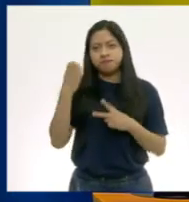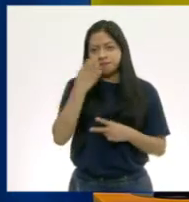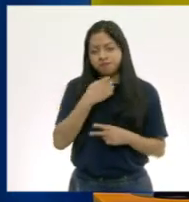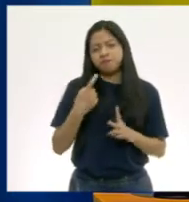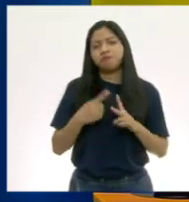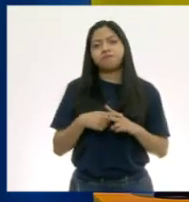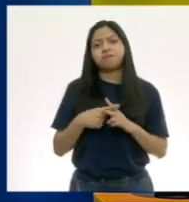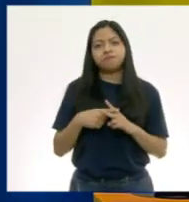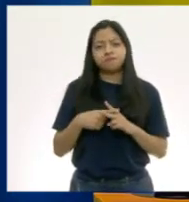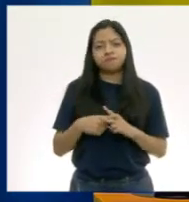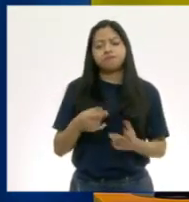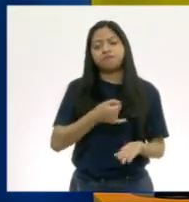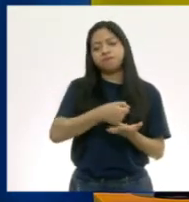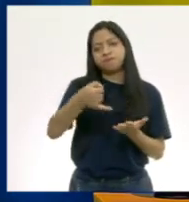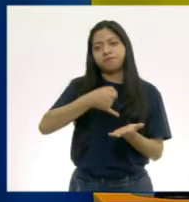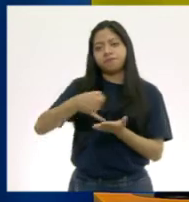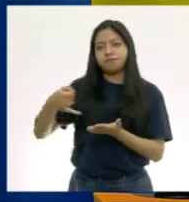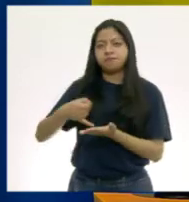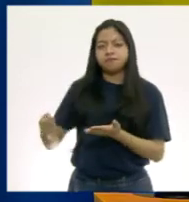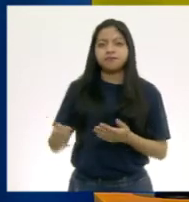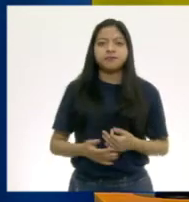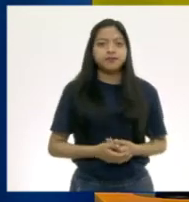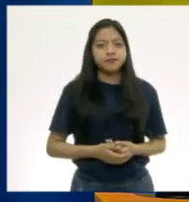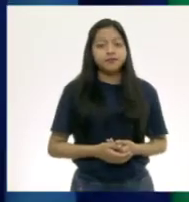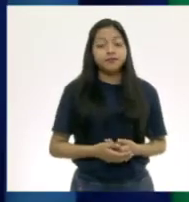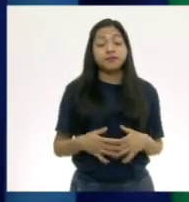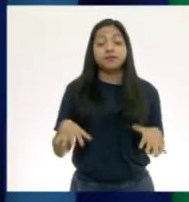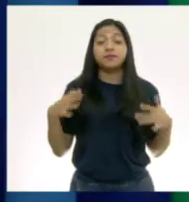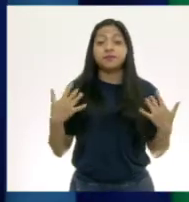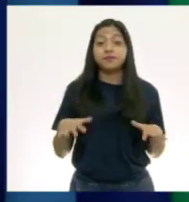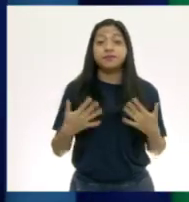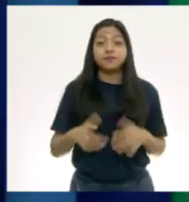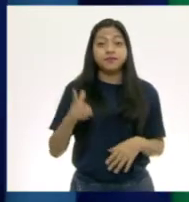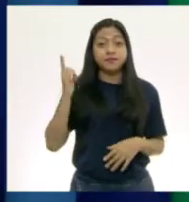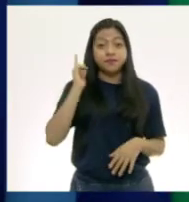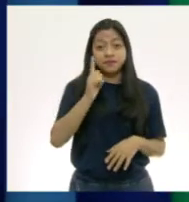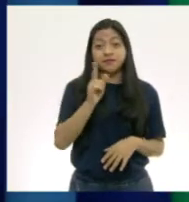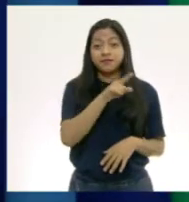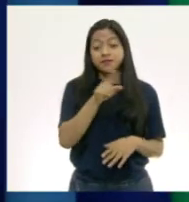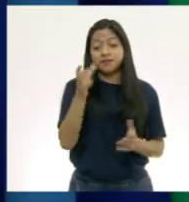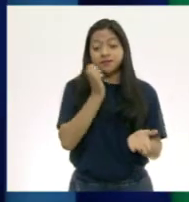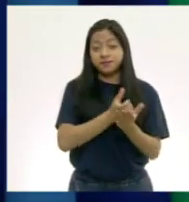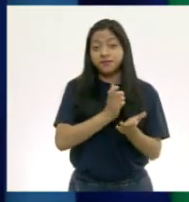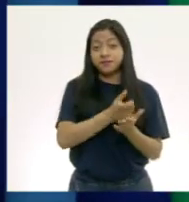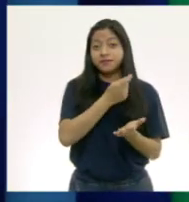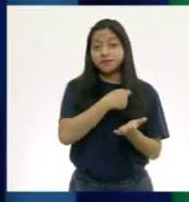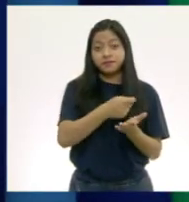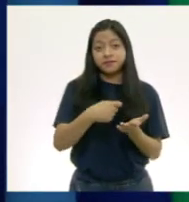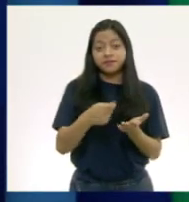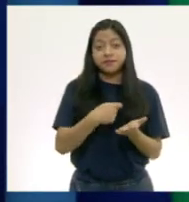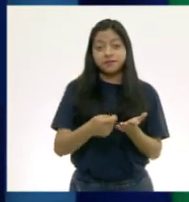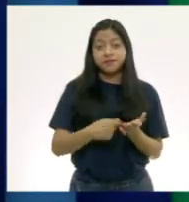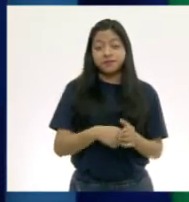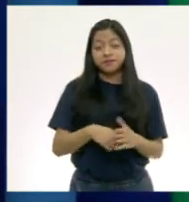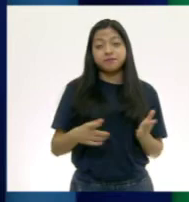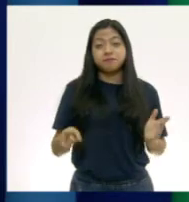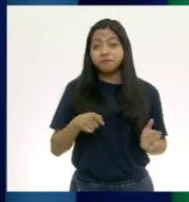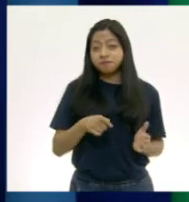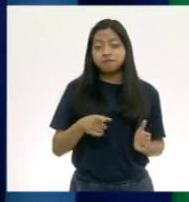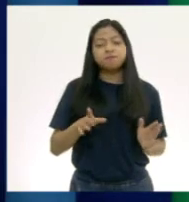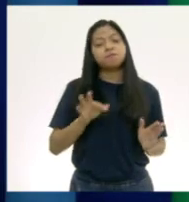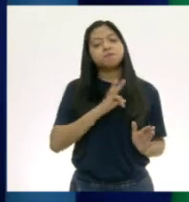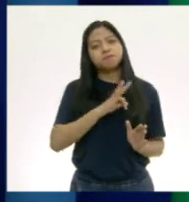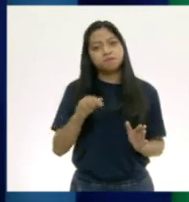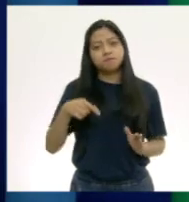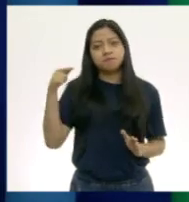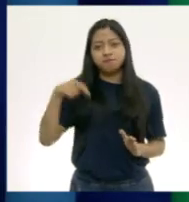matemáticas y a la agricultura. Bueno, pues espero que ustedes hayan anotado todo esto en su libreta y si no, recuerden que pueden volver a ver